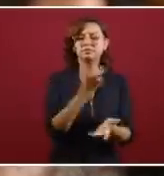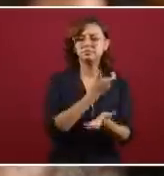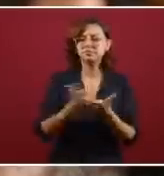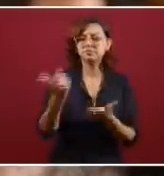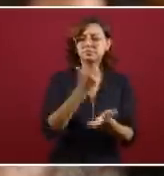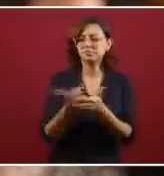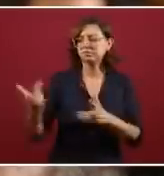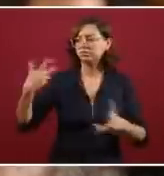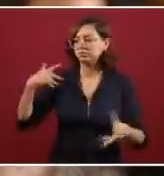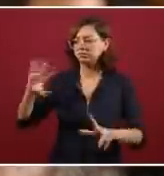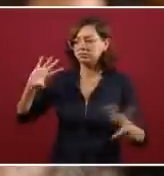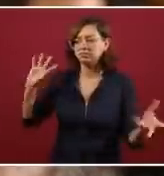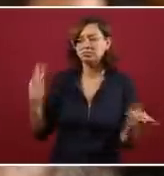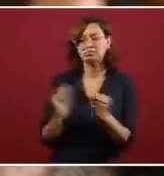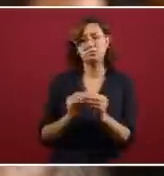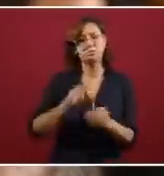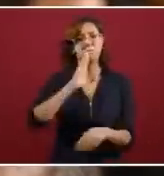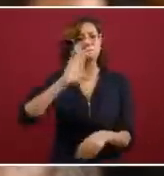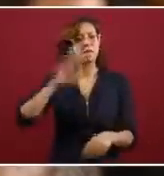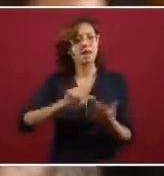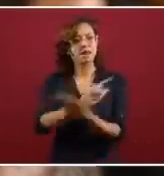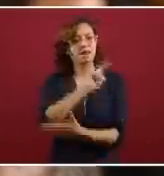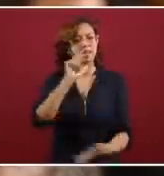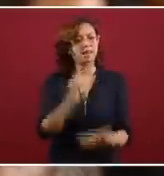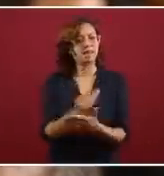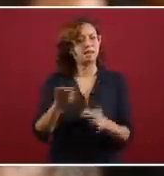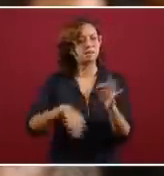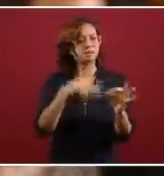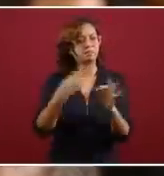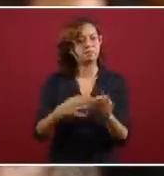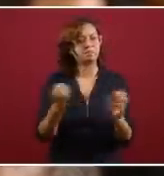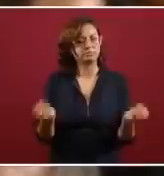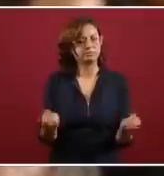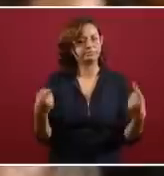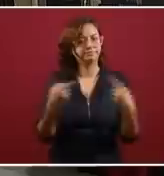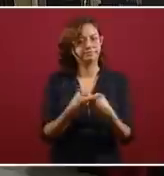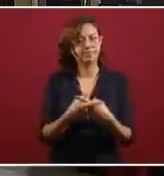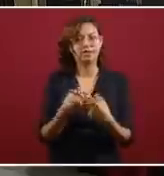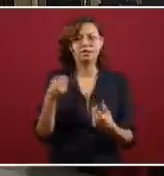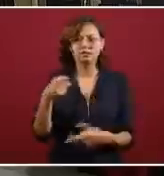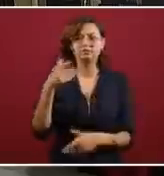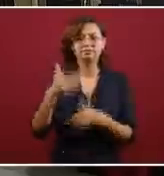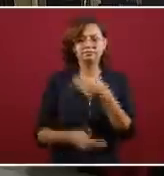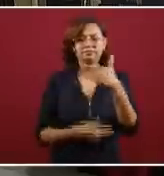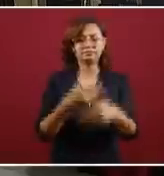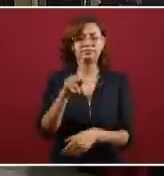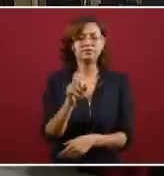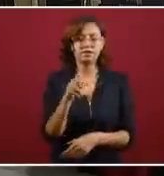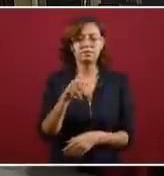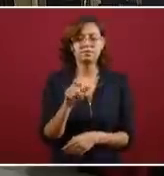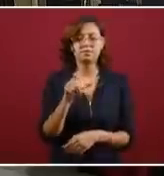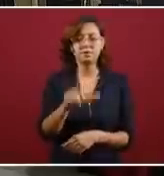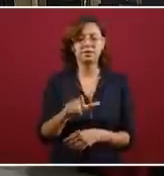le retuvieron de manera ilegal y arbitraria con motivo del proceso penal al que fue sometido